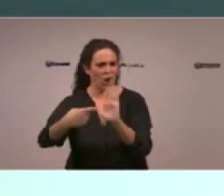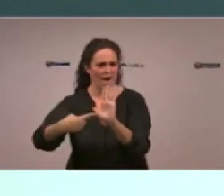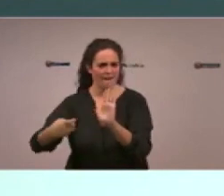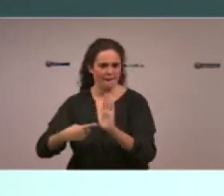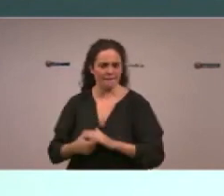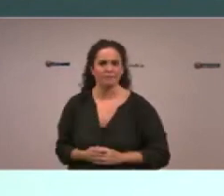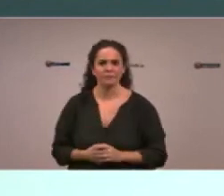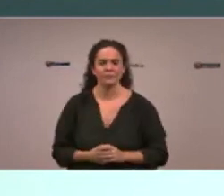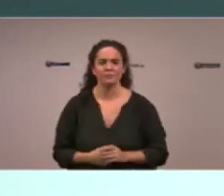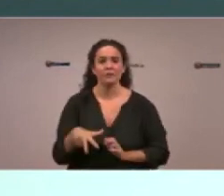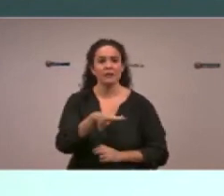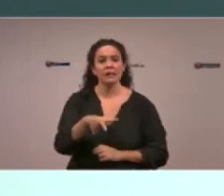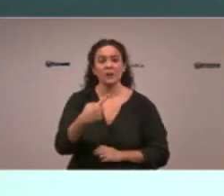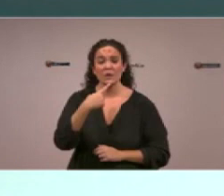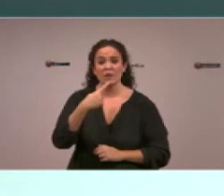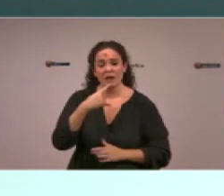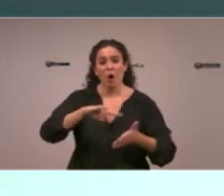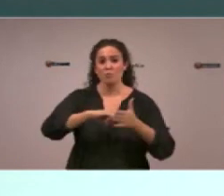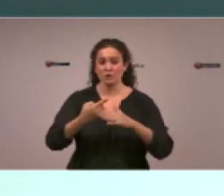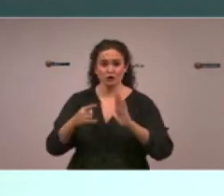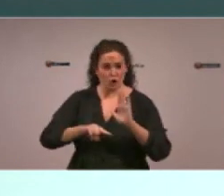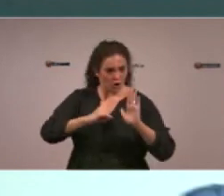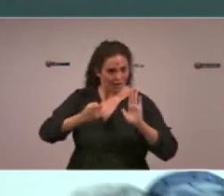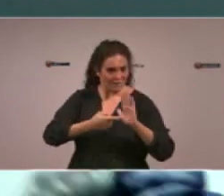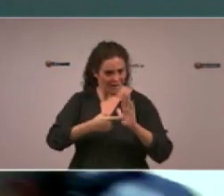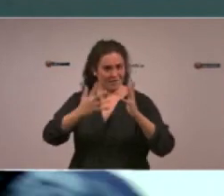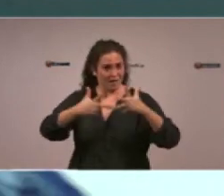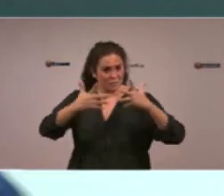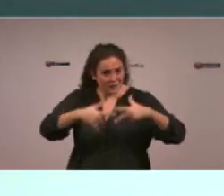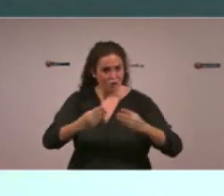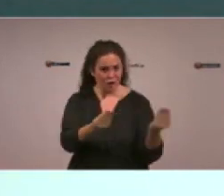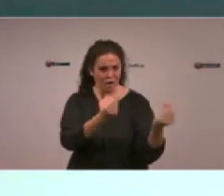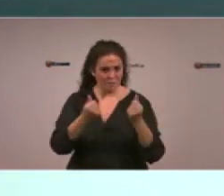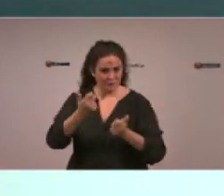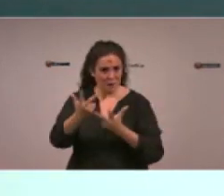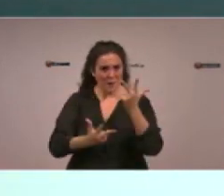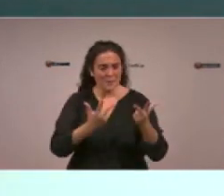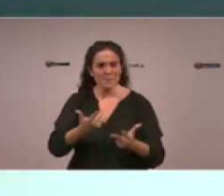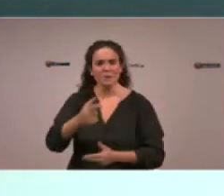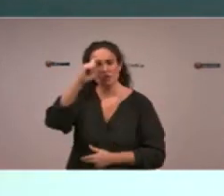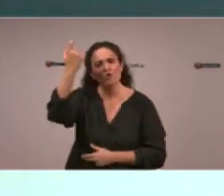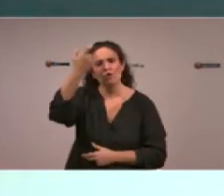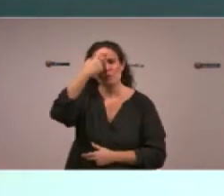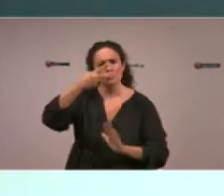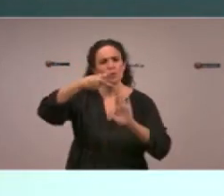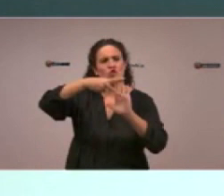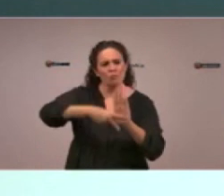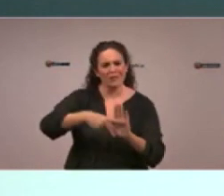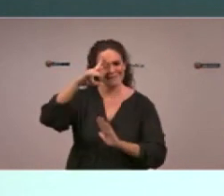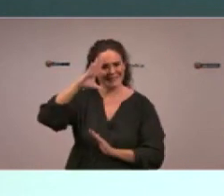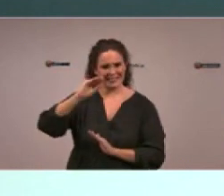El proyecto de ley de Administración Ambiental de Euskadi se ha elaborado siguiendo un concepto que se denomina normativa